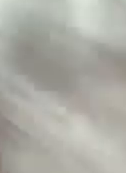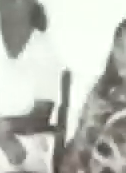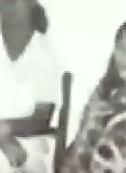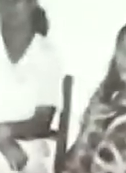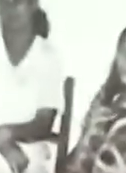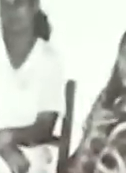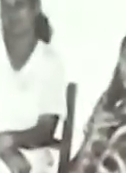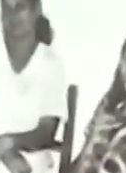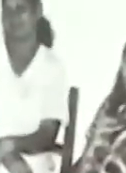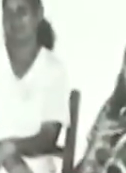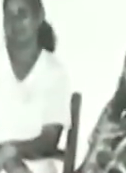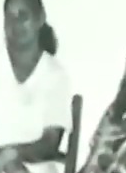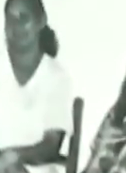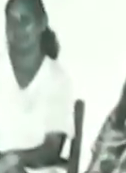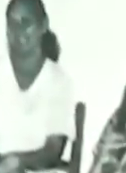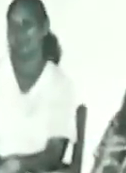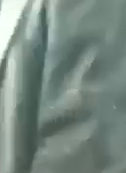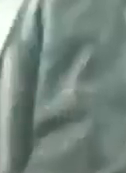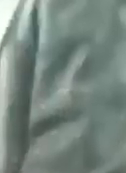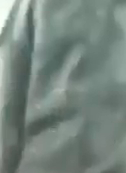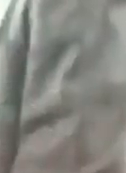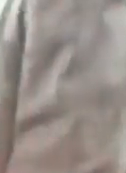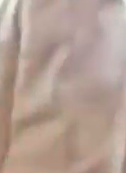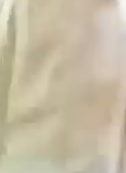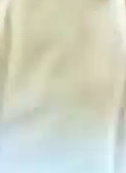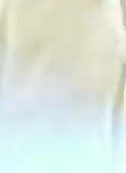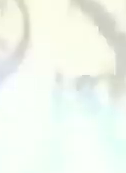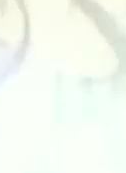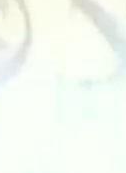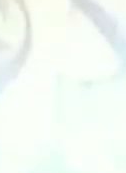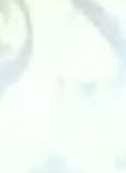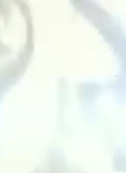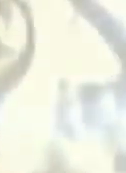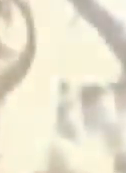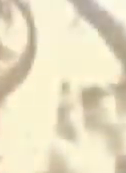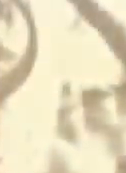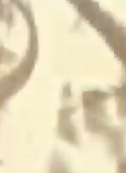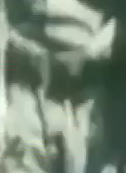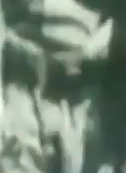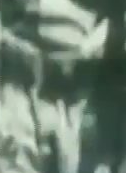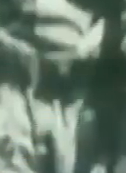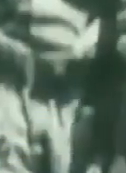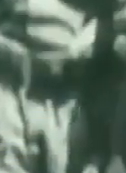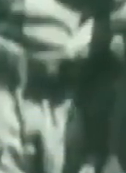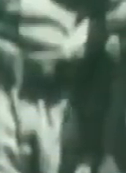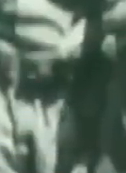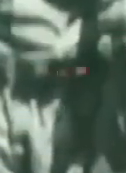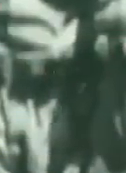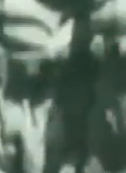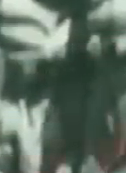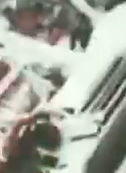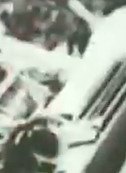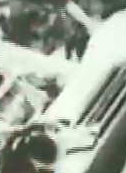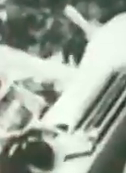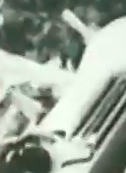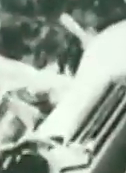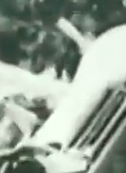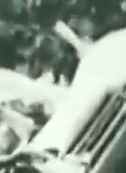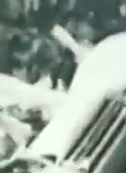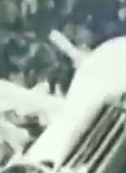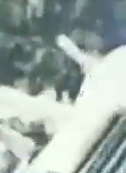dijo este cargo de diputado y todos para defender la causa de la revolución de independencia